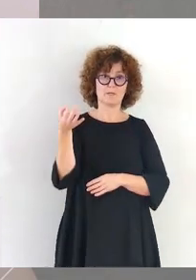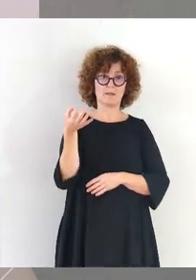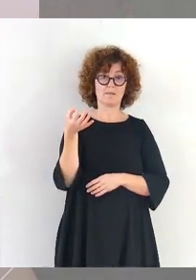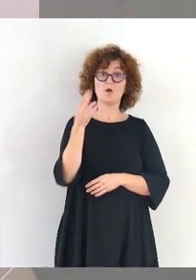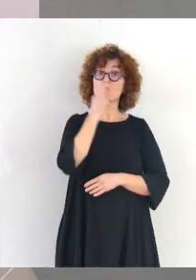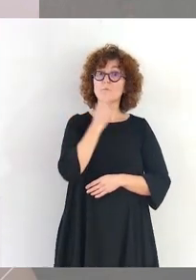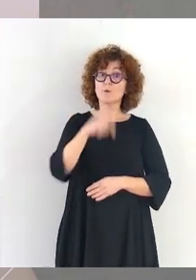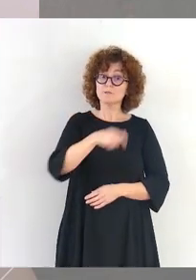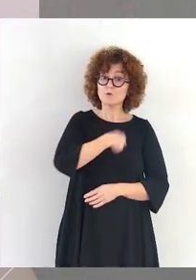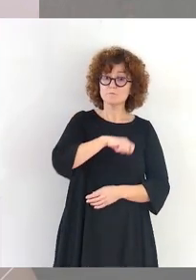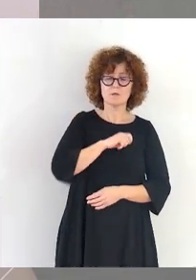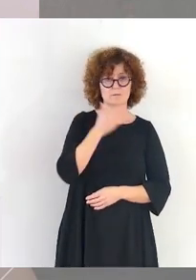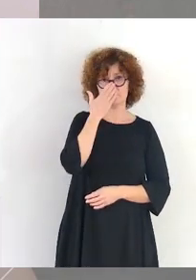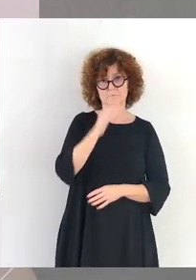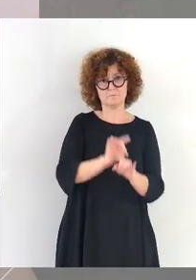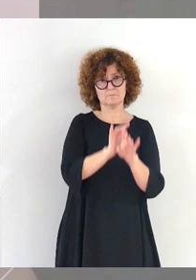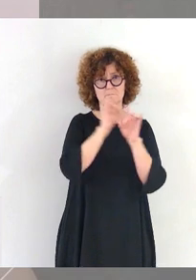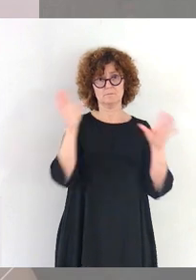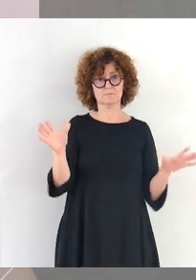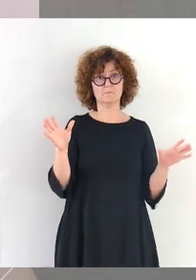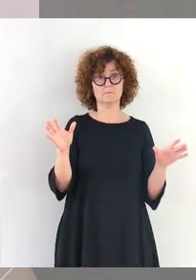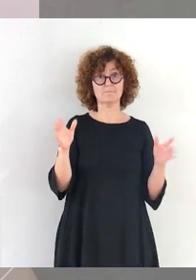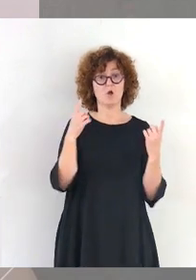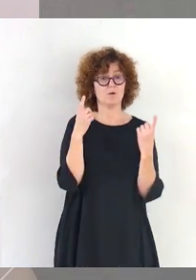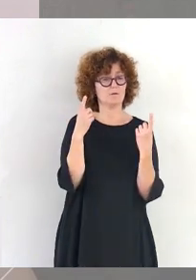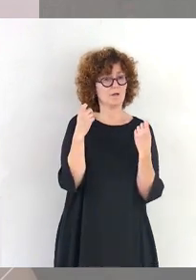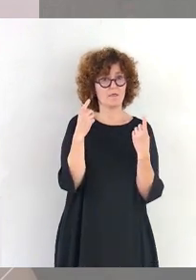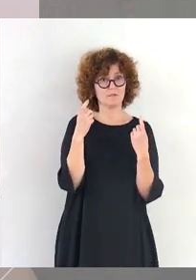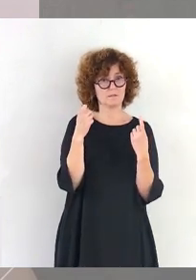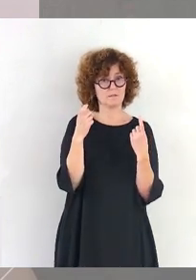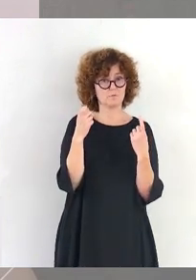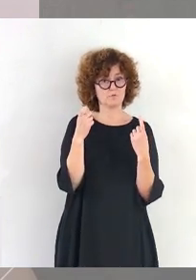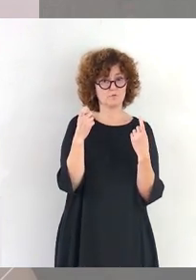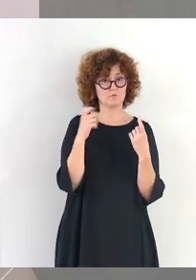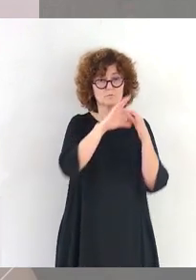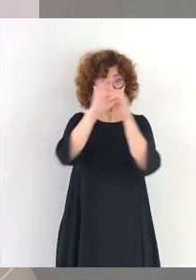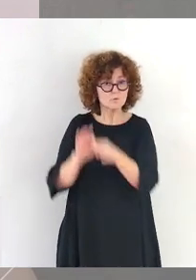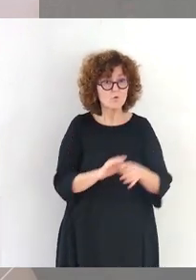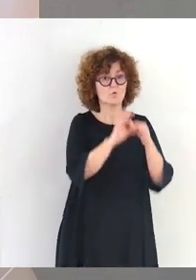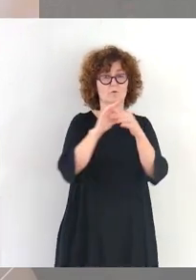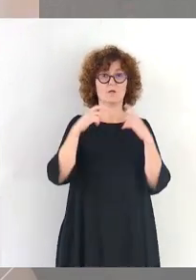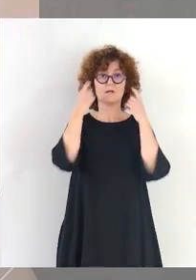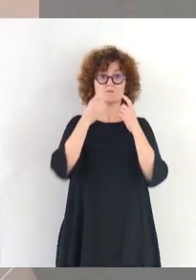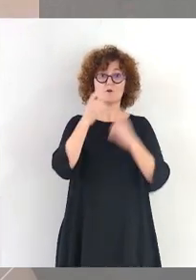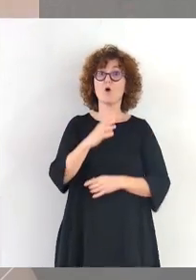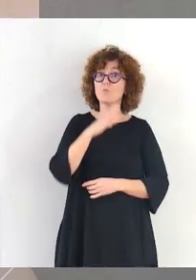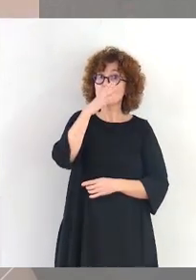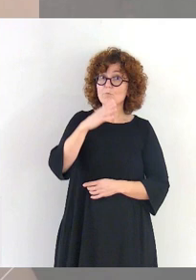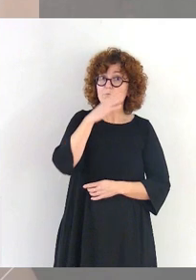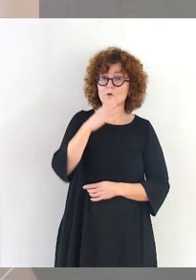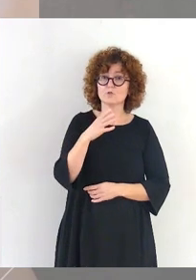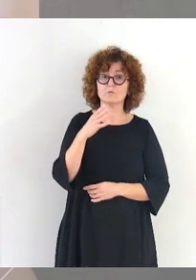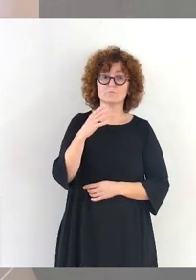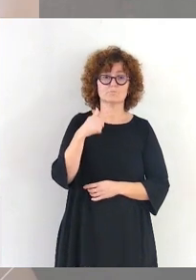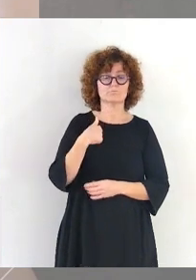España es Claro pero necesitamos más que nunca aunar esfuerzos por ello Confío en que encuentros